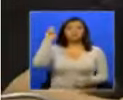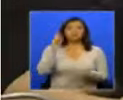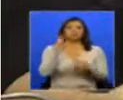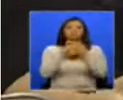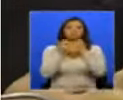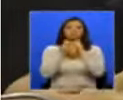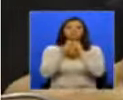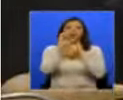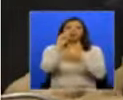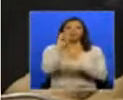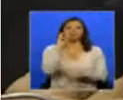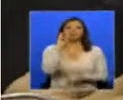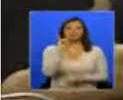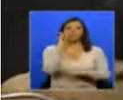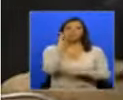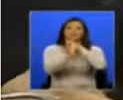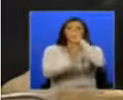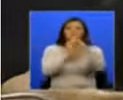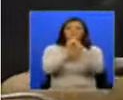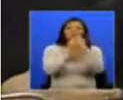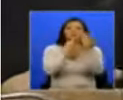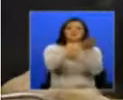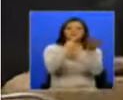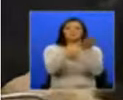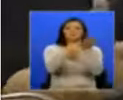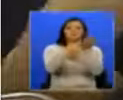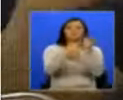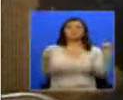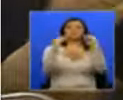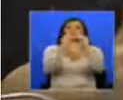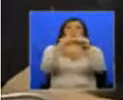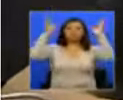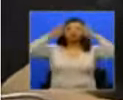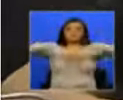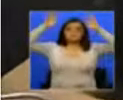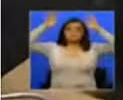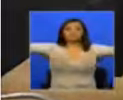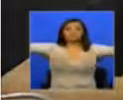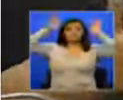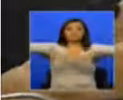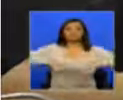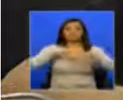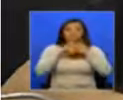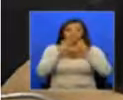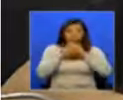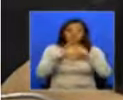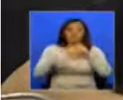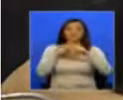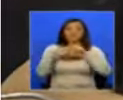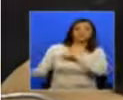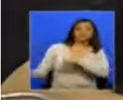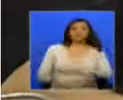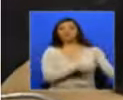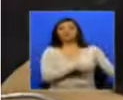un clima difícil a través de un fenómeno del Niño, y en este momento estamos enfrentando un terremoto, el más grande